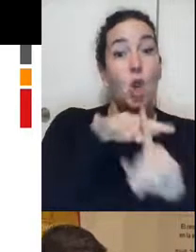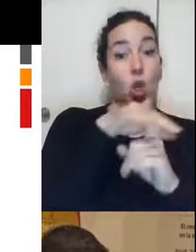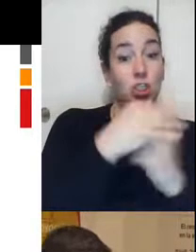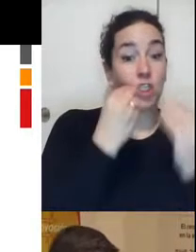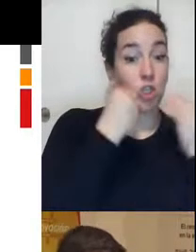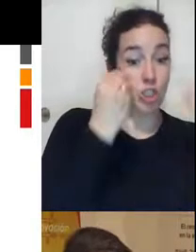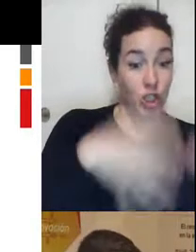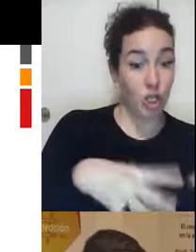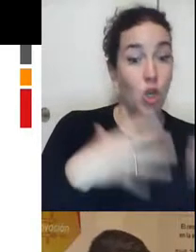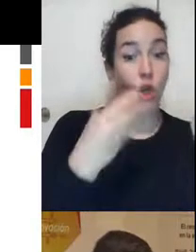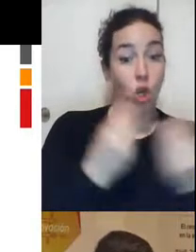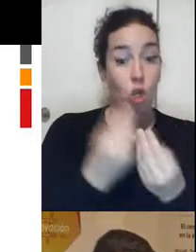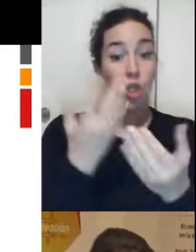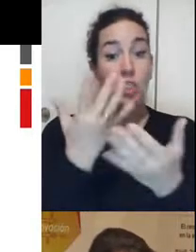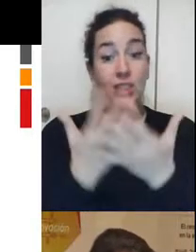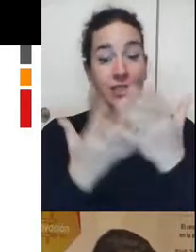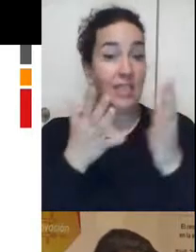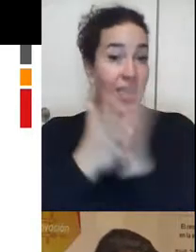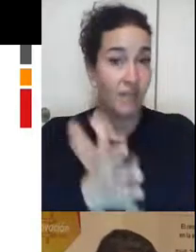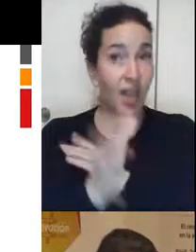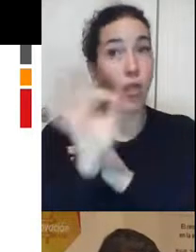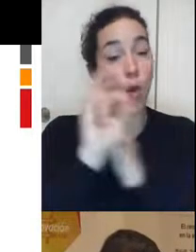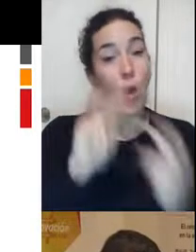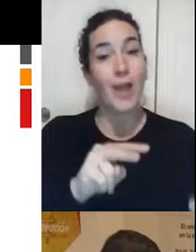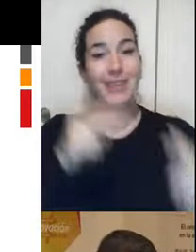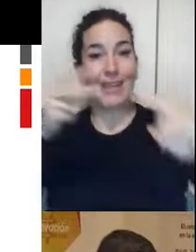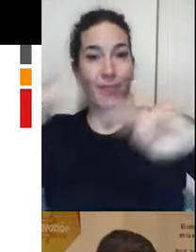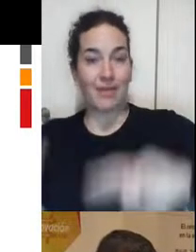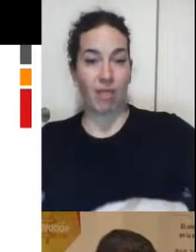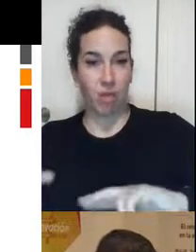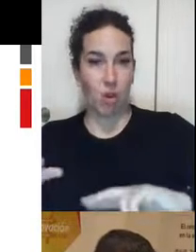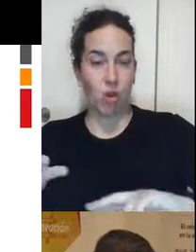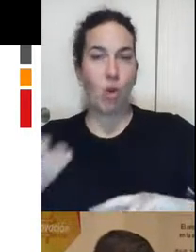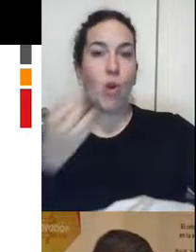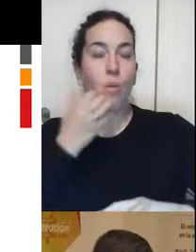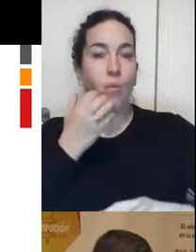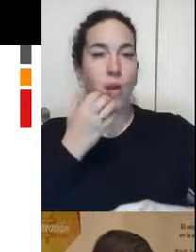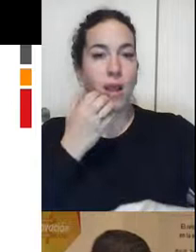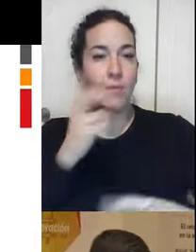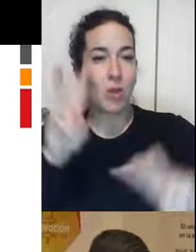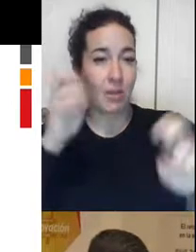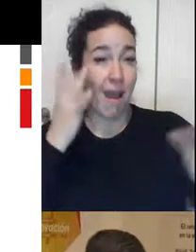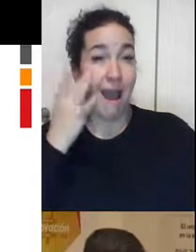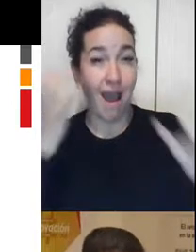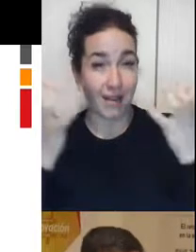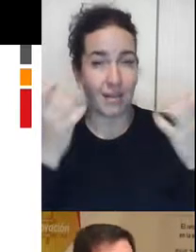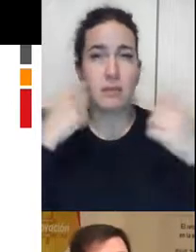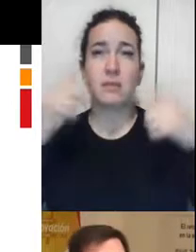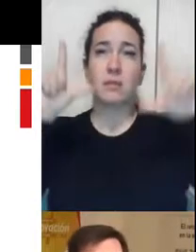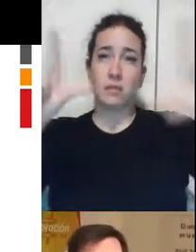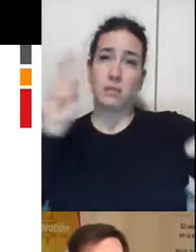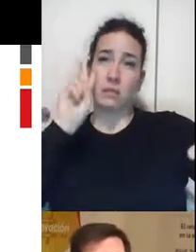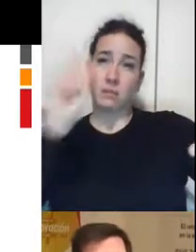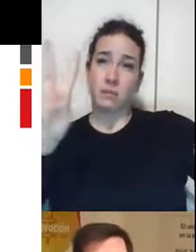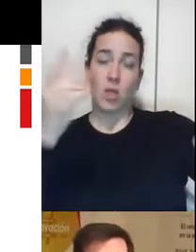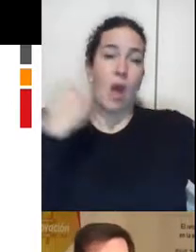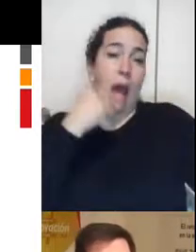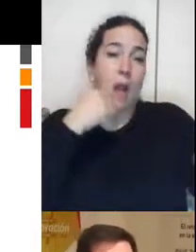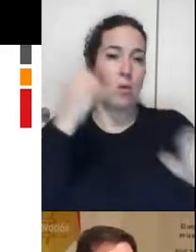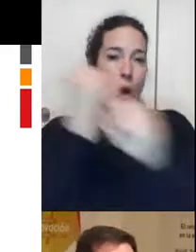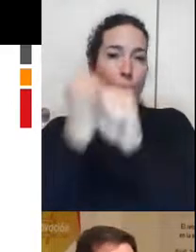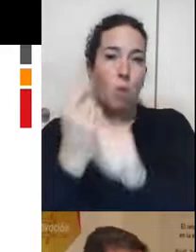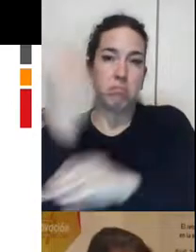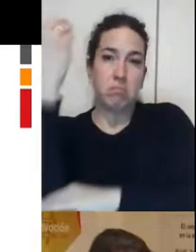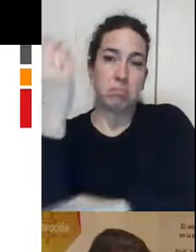el significado o la interpretación en el caso, por ejemplo, del arte que esté encuadrado dentro del contenido